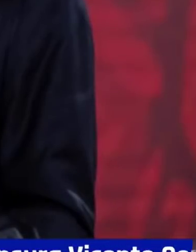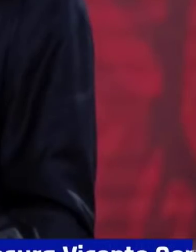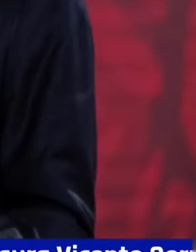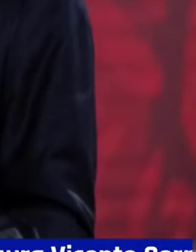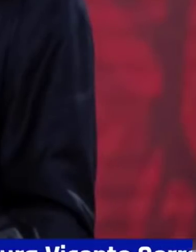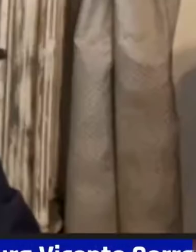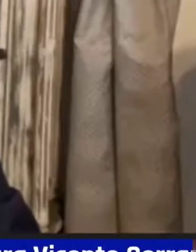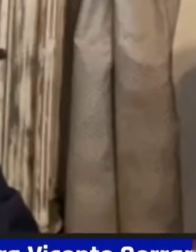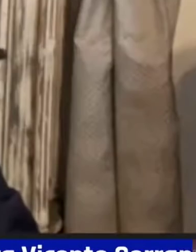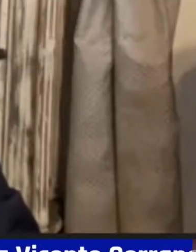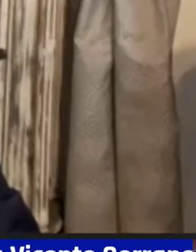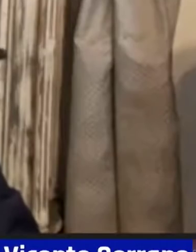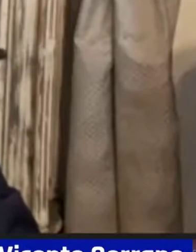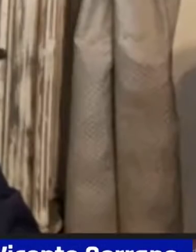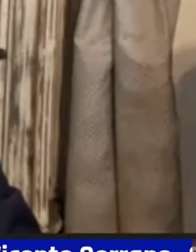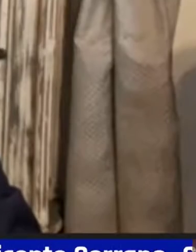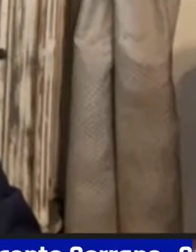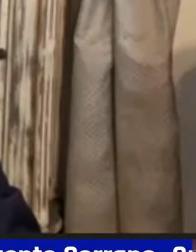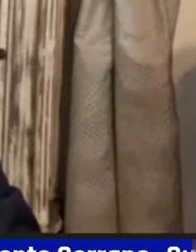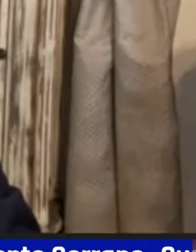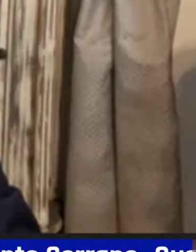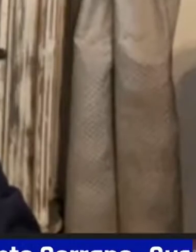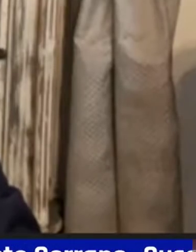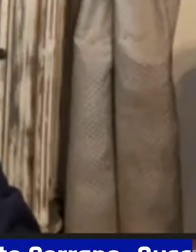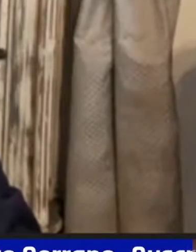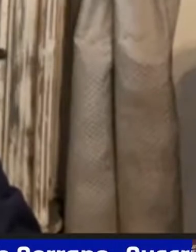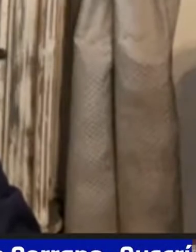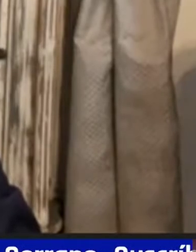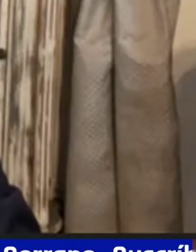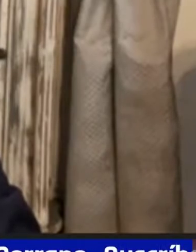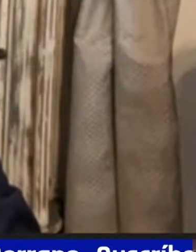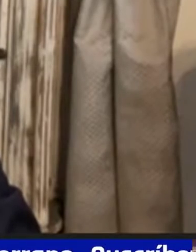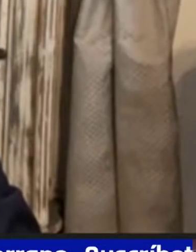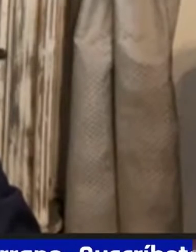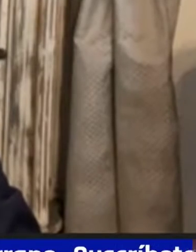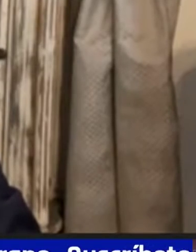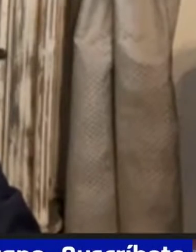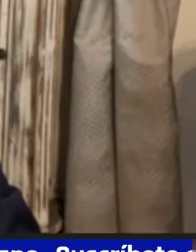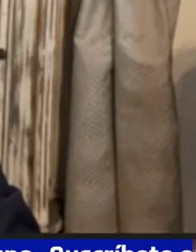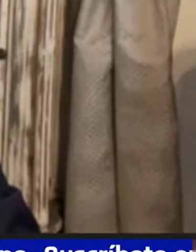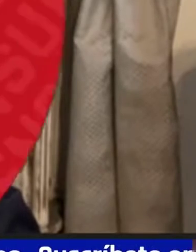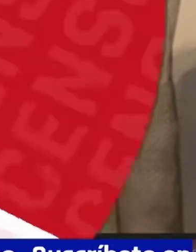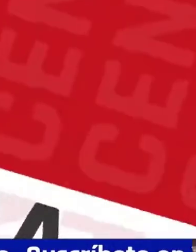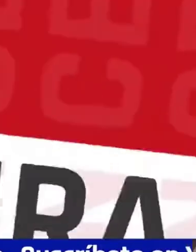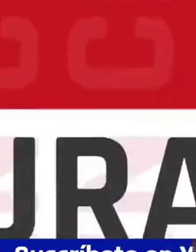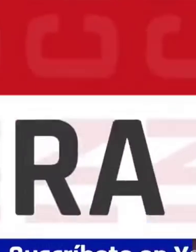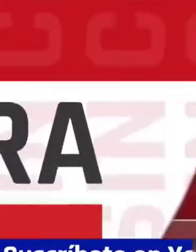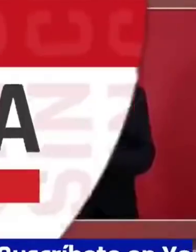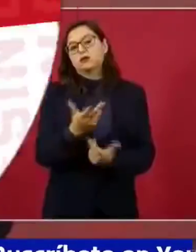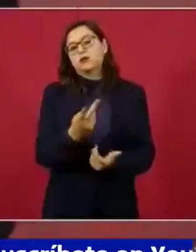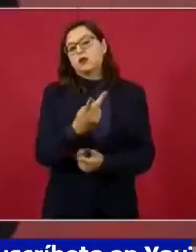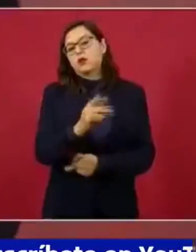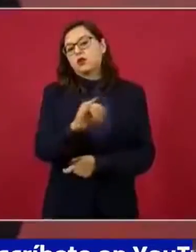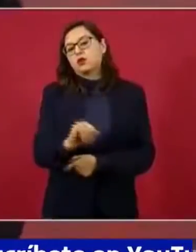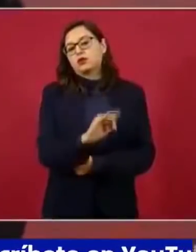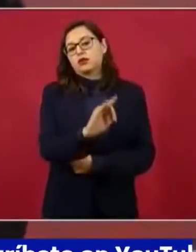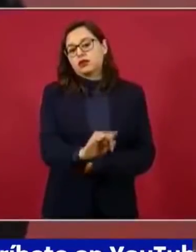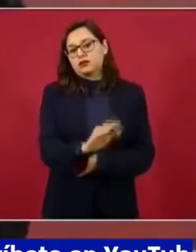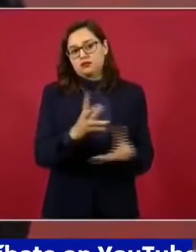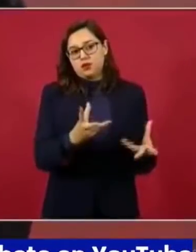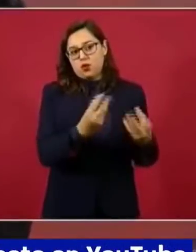en esta segunda mitad de su sexenio. Veamos y escuchemos. Judicial.